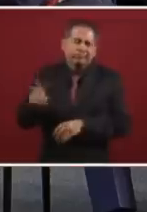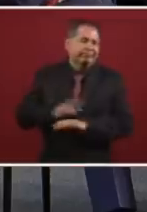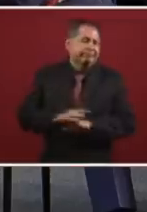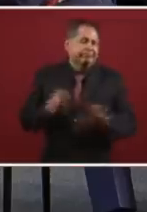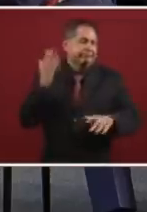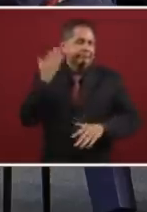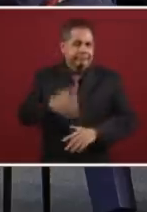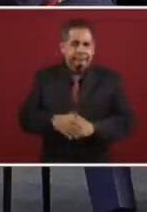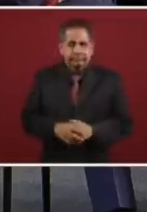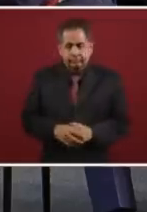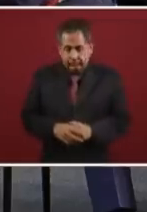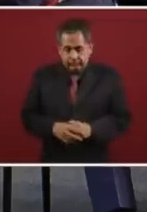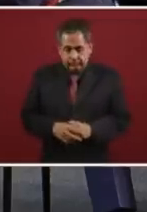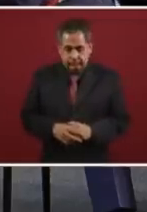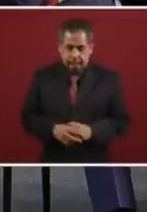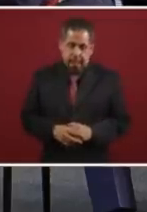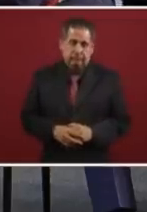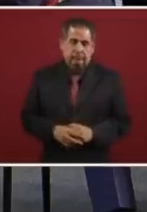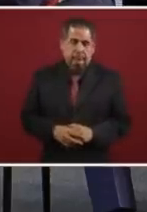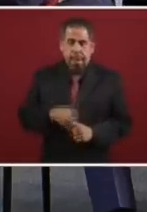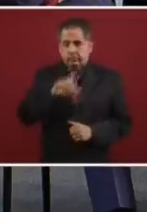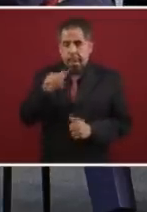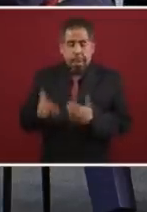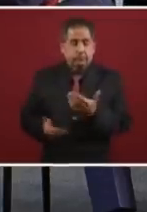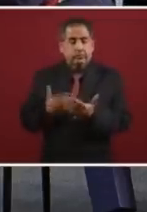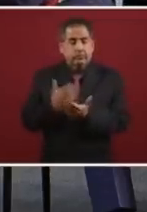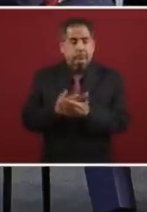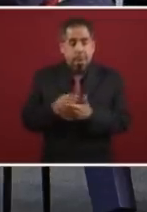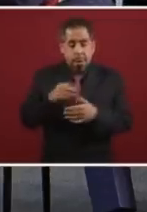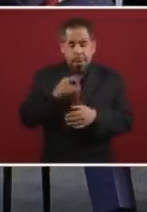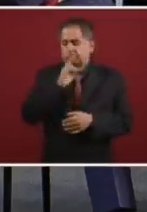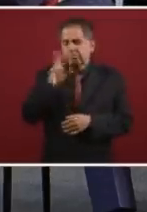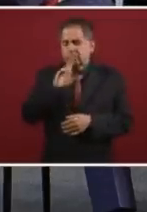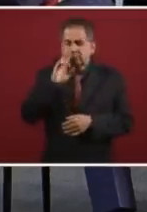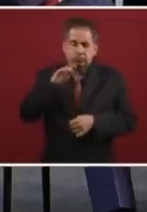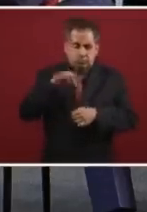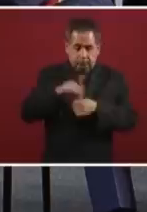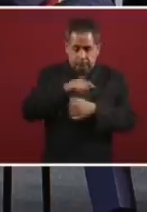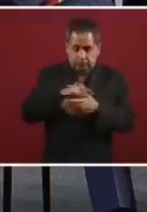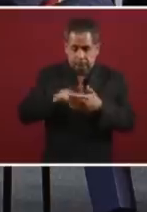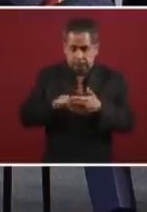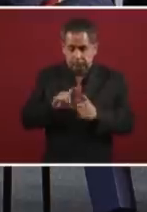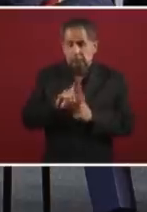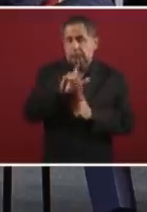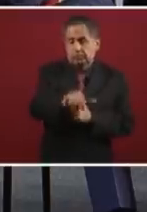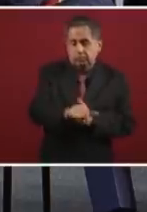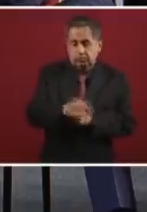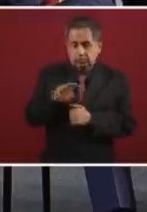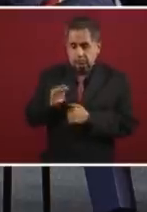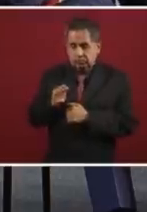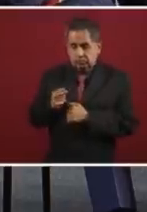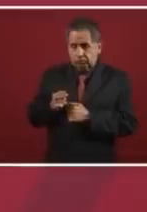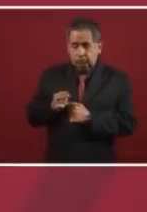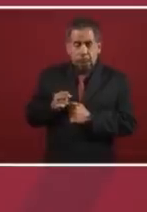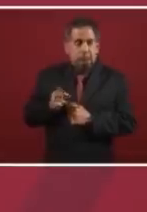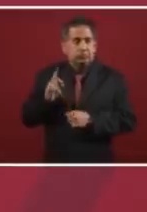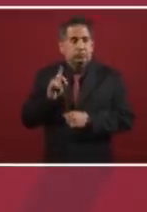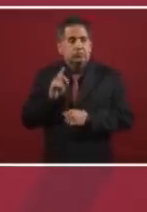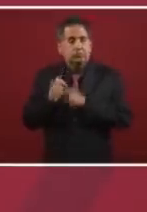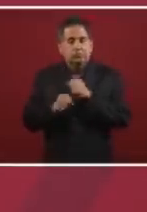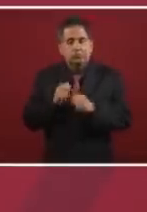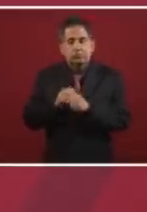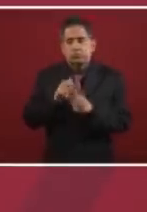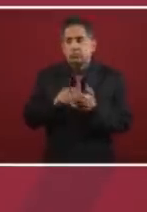luego se propuso que fuesen después de las elecciones de noviembre del 21